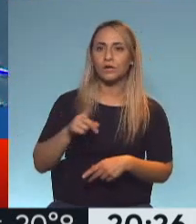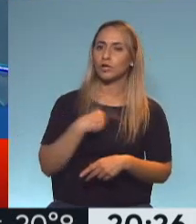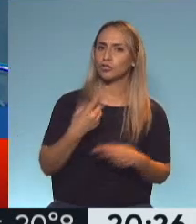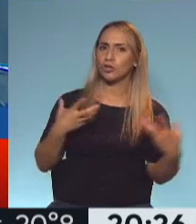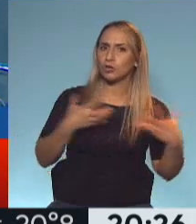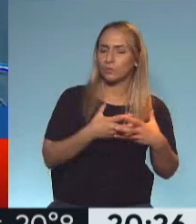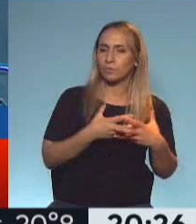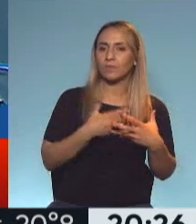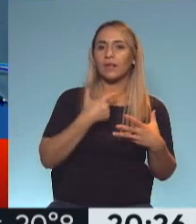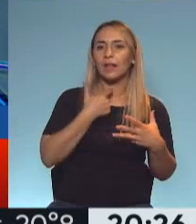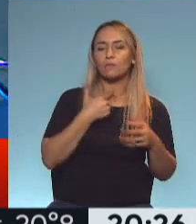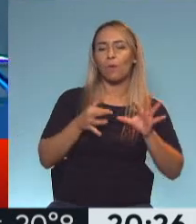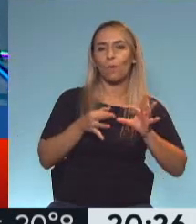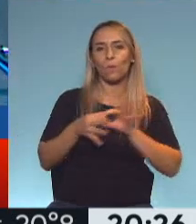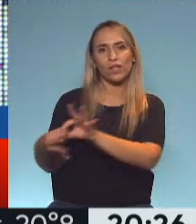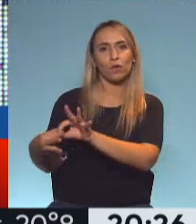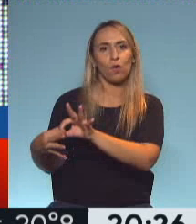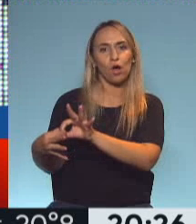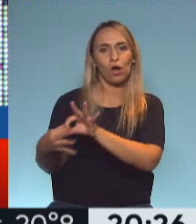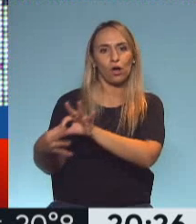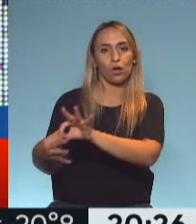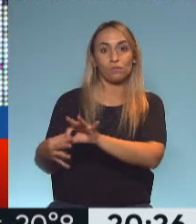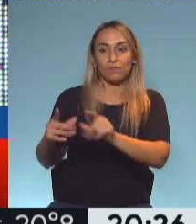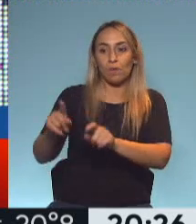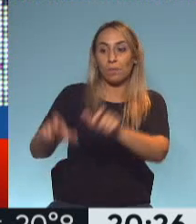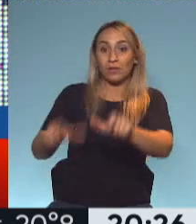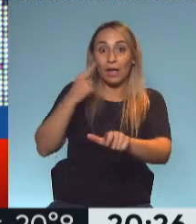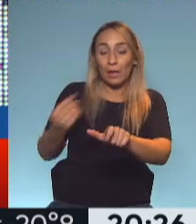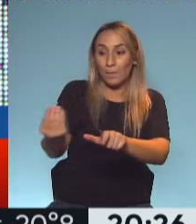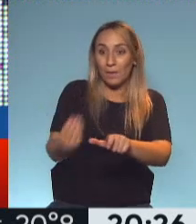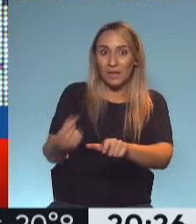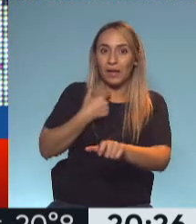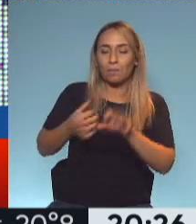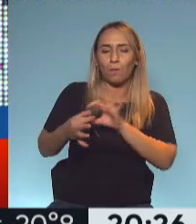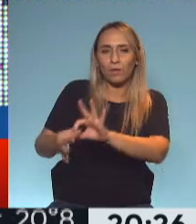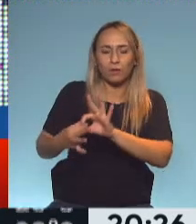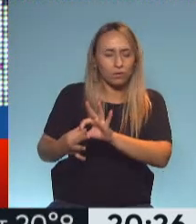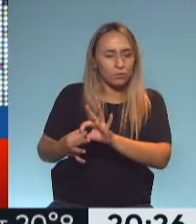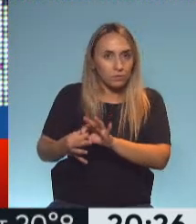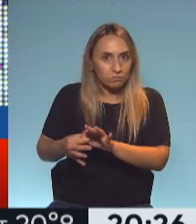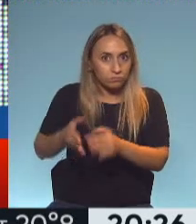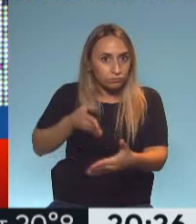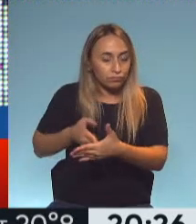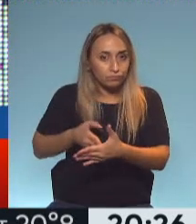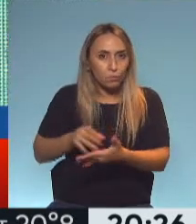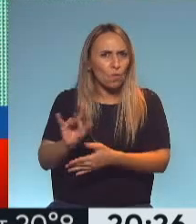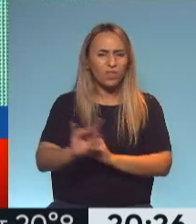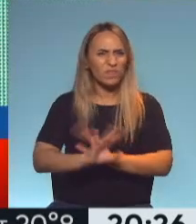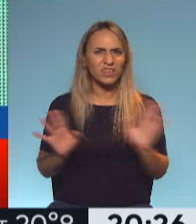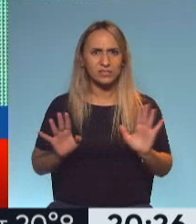algún momento de hacer una vinculación con los habitantes de las islas, pero es muy difícil. ¿Por qué? ¿Qué respuesta